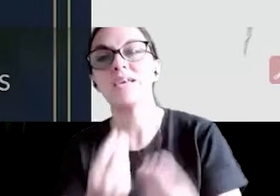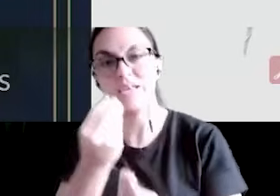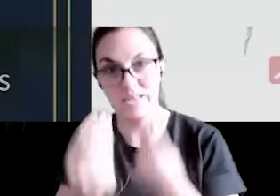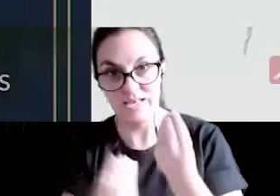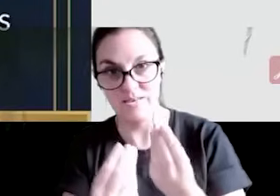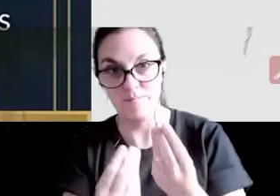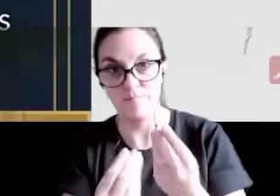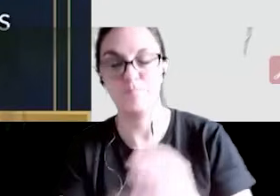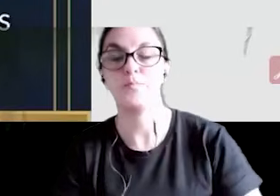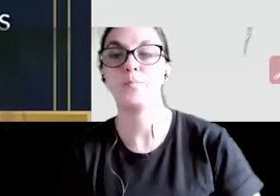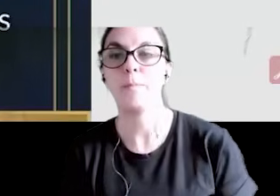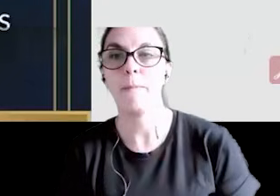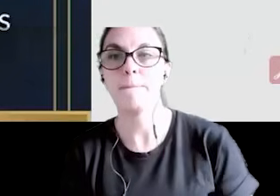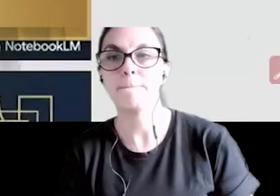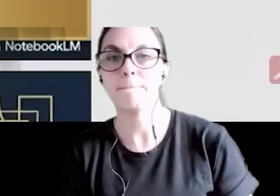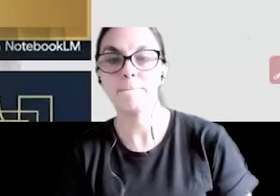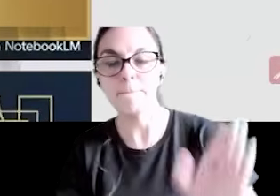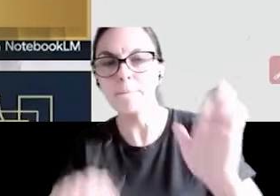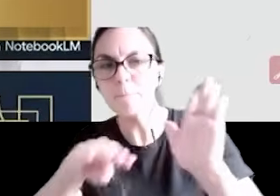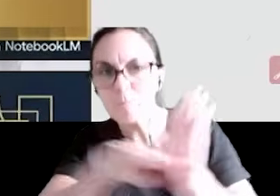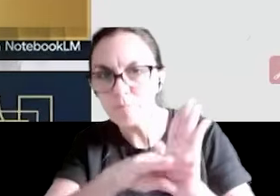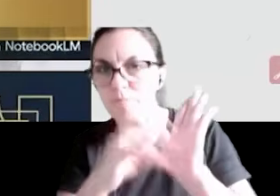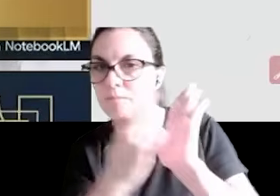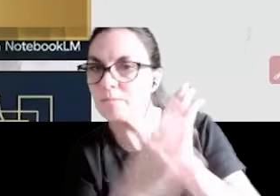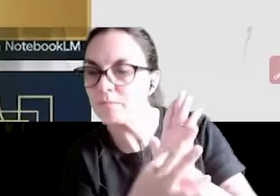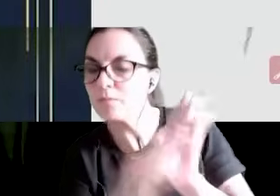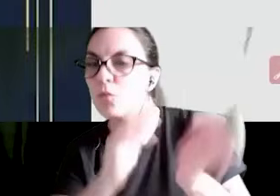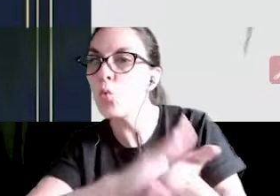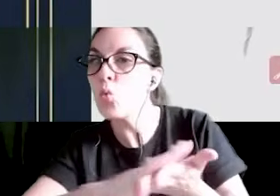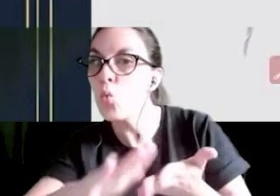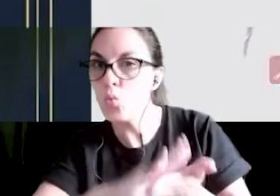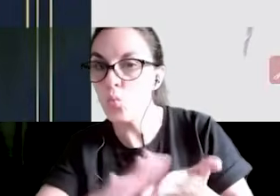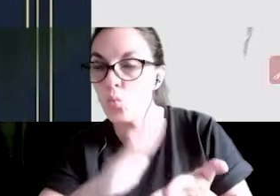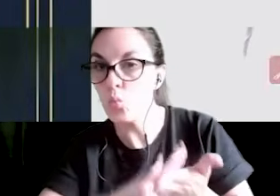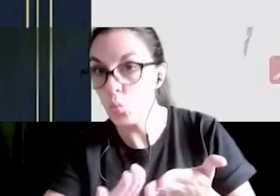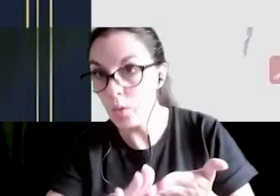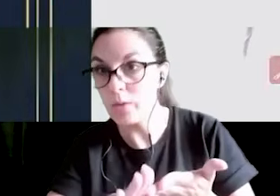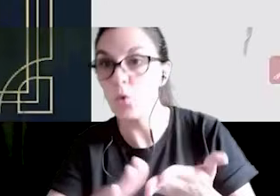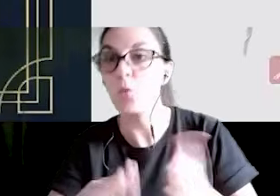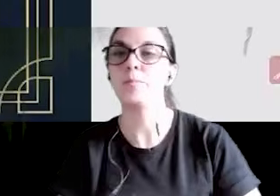nuevo renglón dentro de las caracterizaciones, como puede ser PYME, como puede ser pequeño